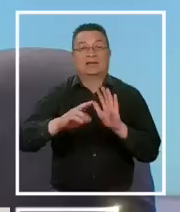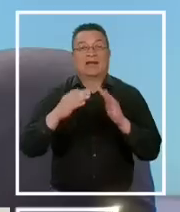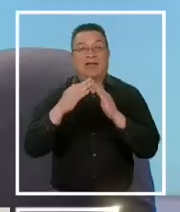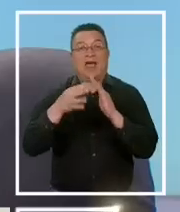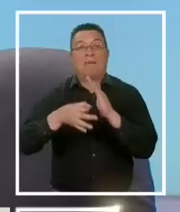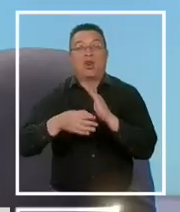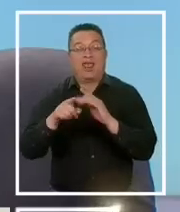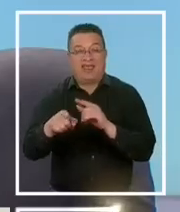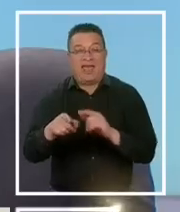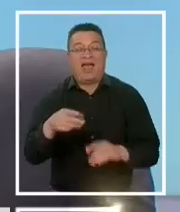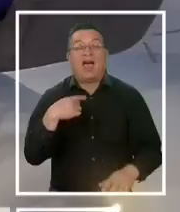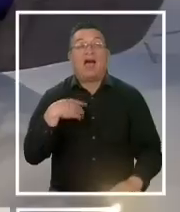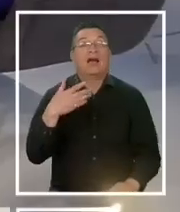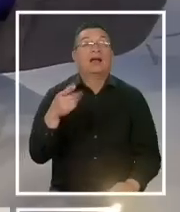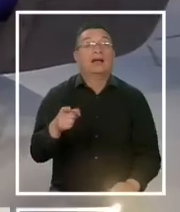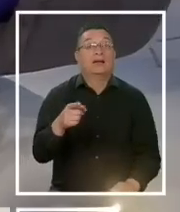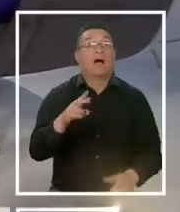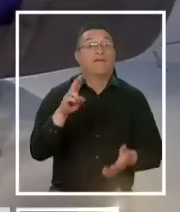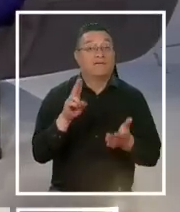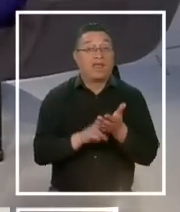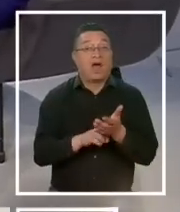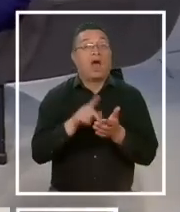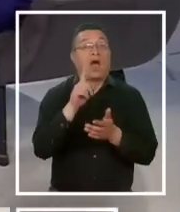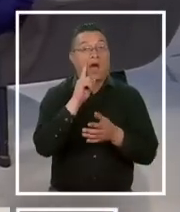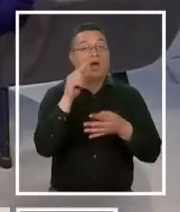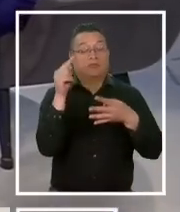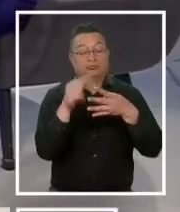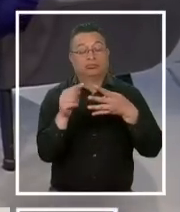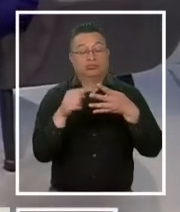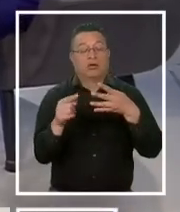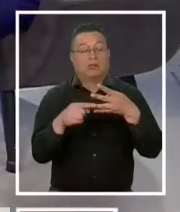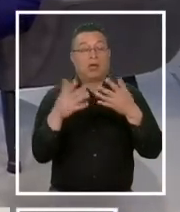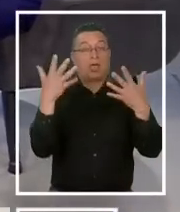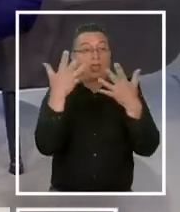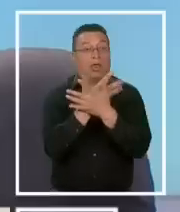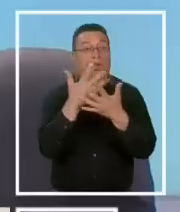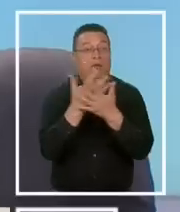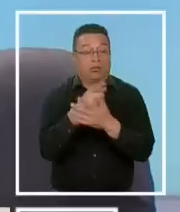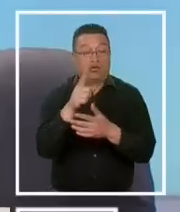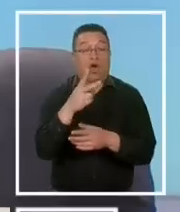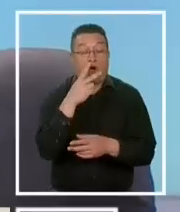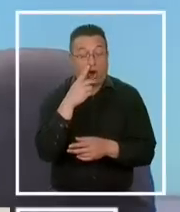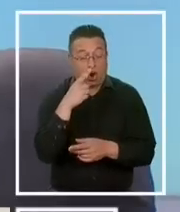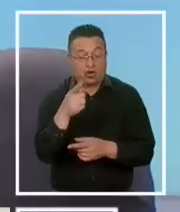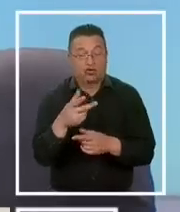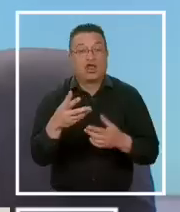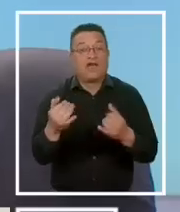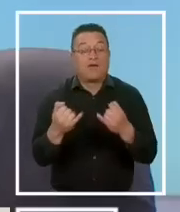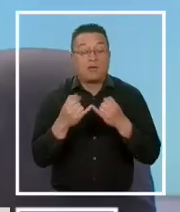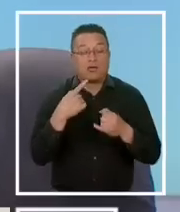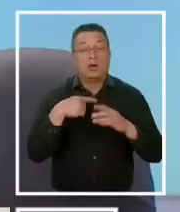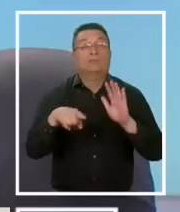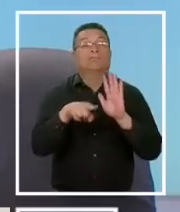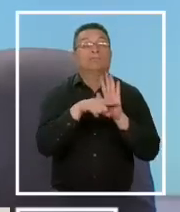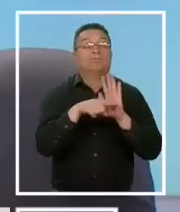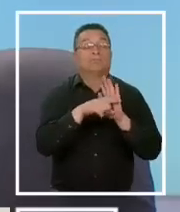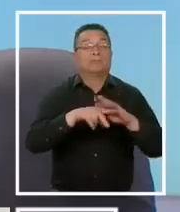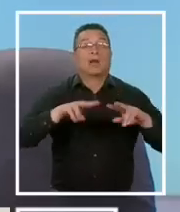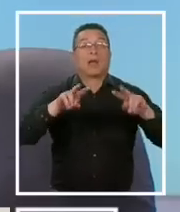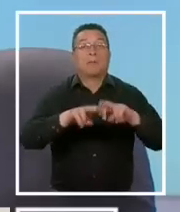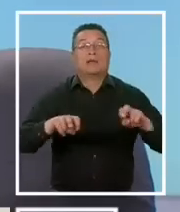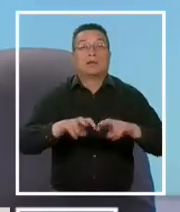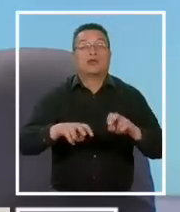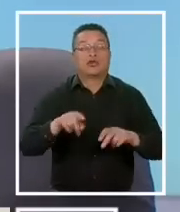en ese caso la verdad es que establece una serie de omisiones usted lo conoce ese informe me imagino y deficiencia en la investigación